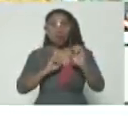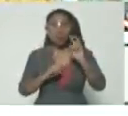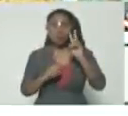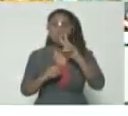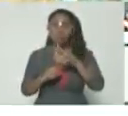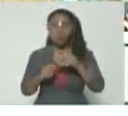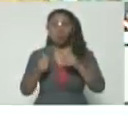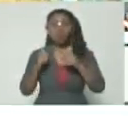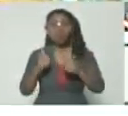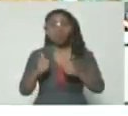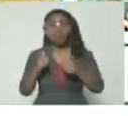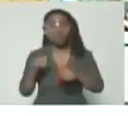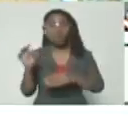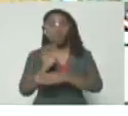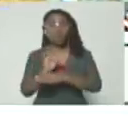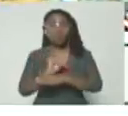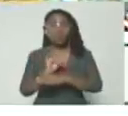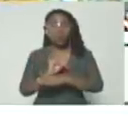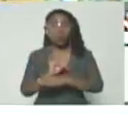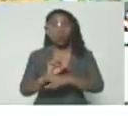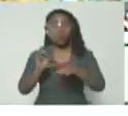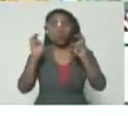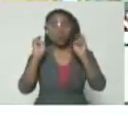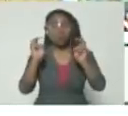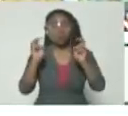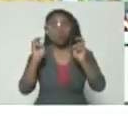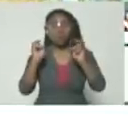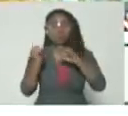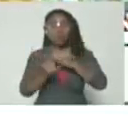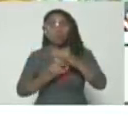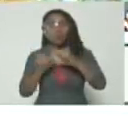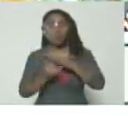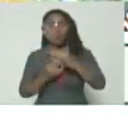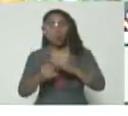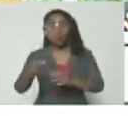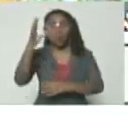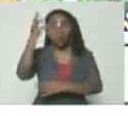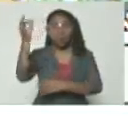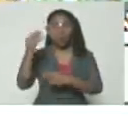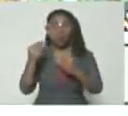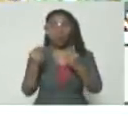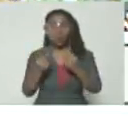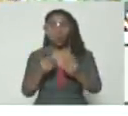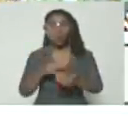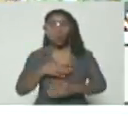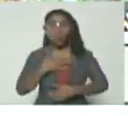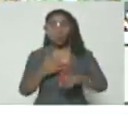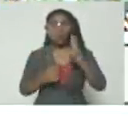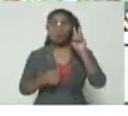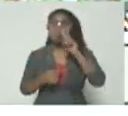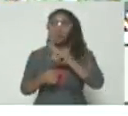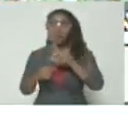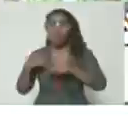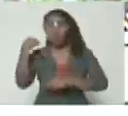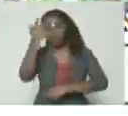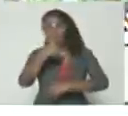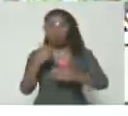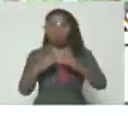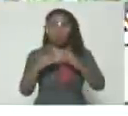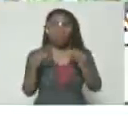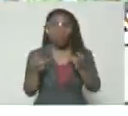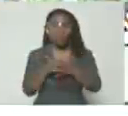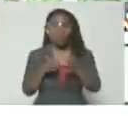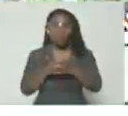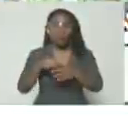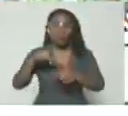bueno que funcione una instancia, un consejo económico donde podamos verle las caras a todos los sectores productivos del